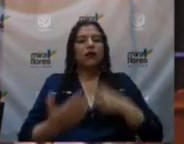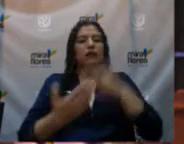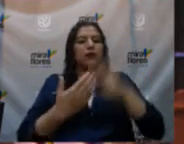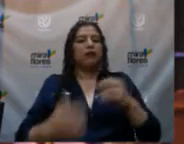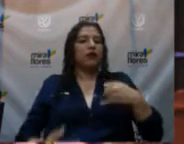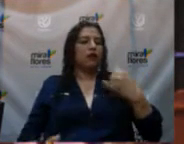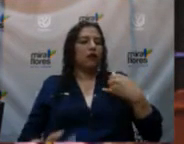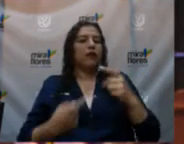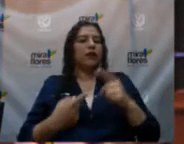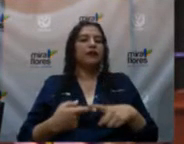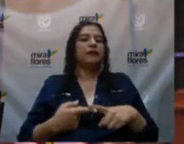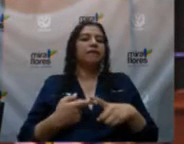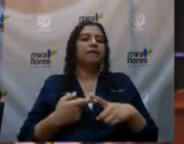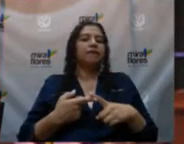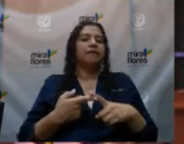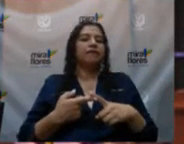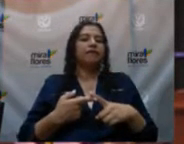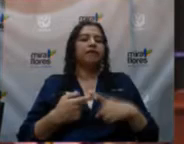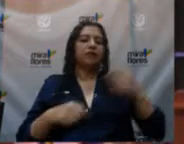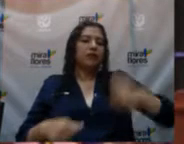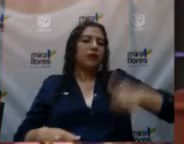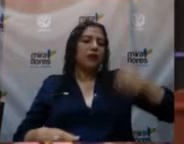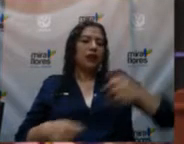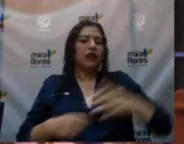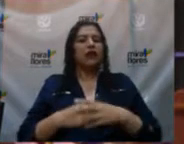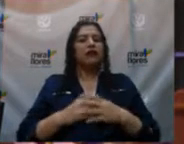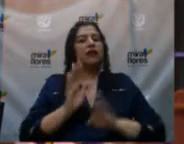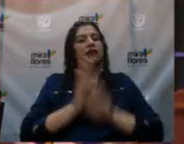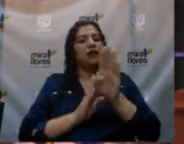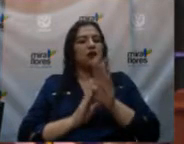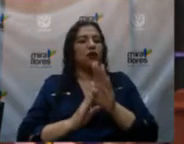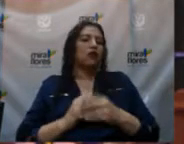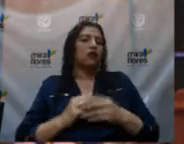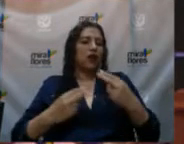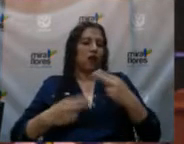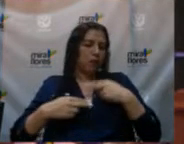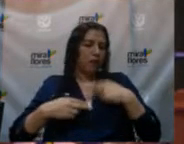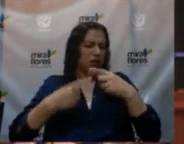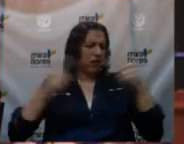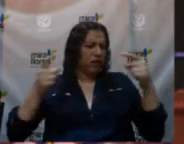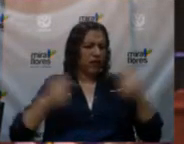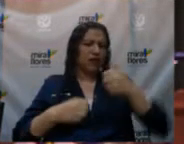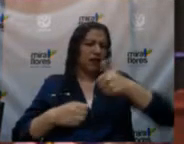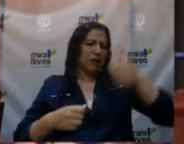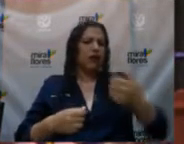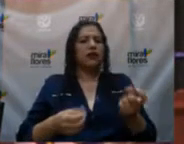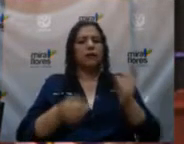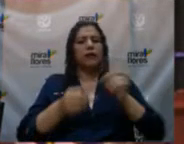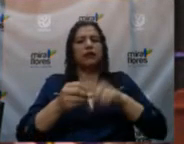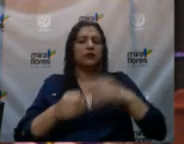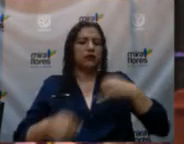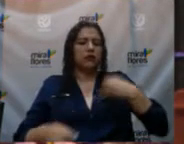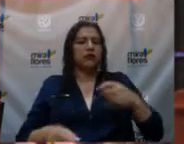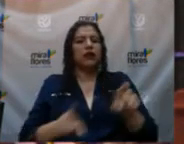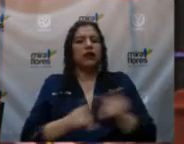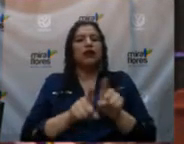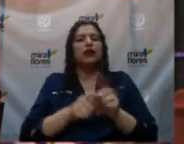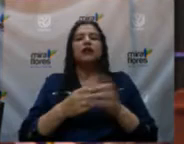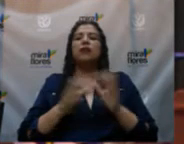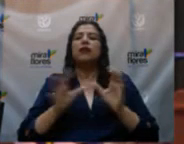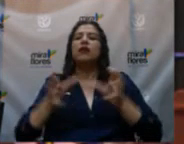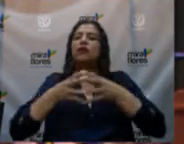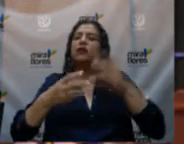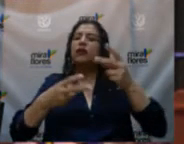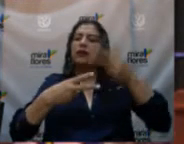de jóvenes y la gerencia de desarrollo humano y diferentes gerencias que también tienen participación juvenil, incluso las juntas vecinales en